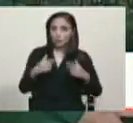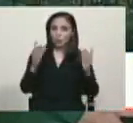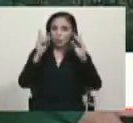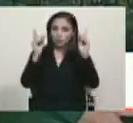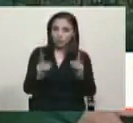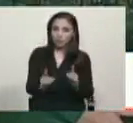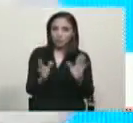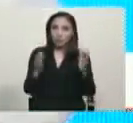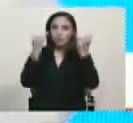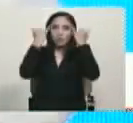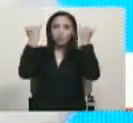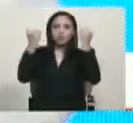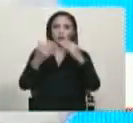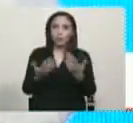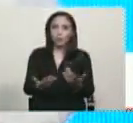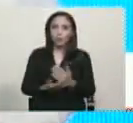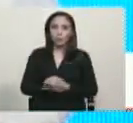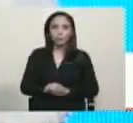crear